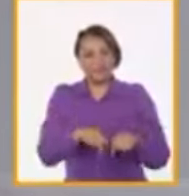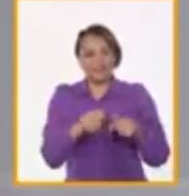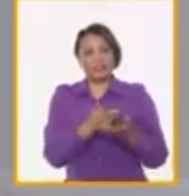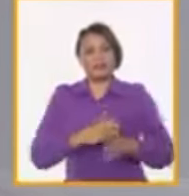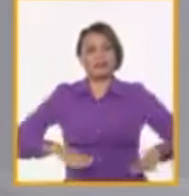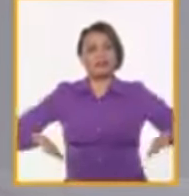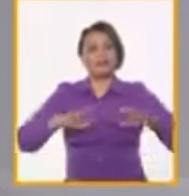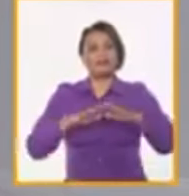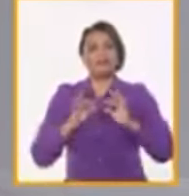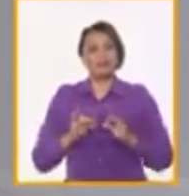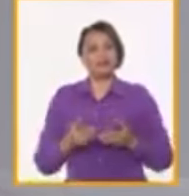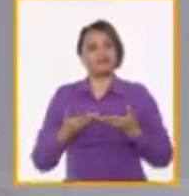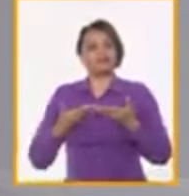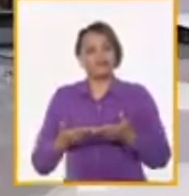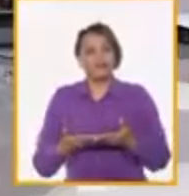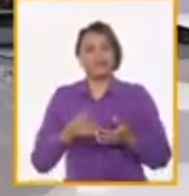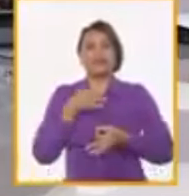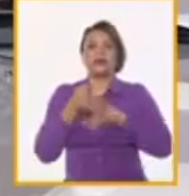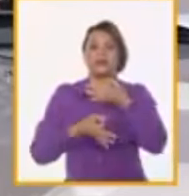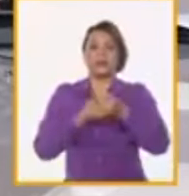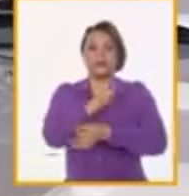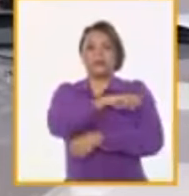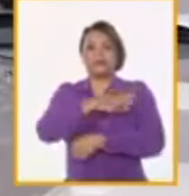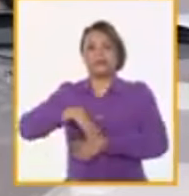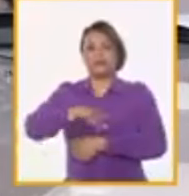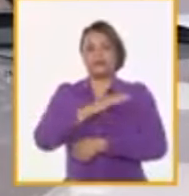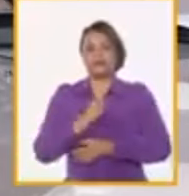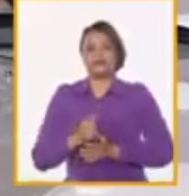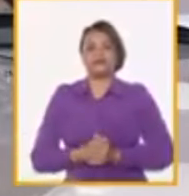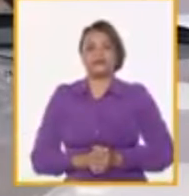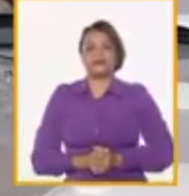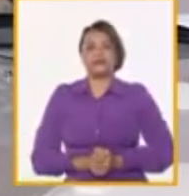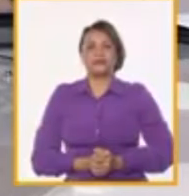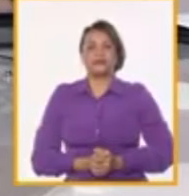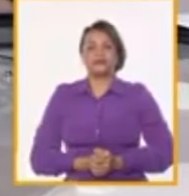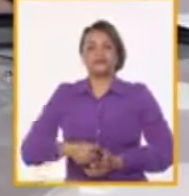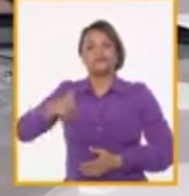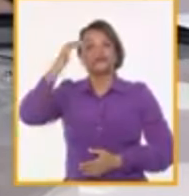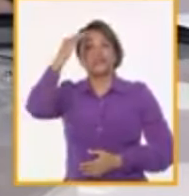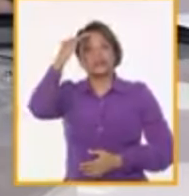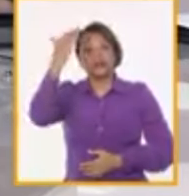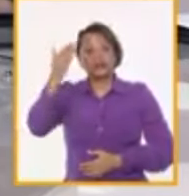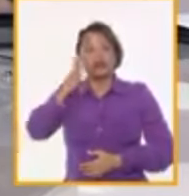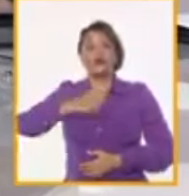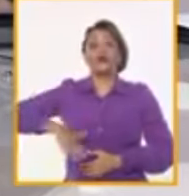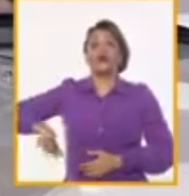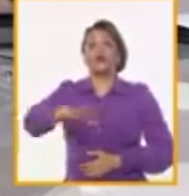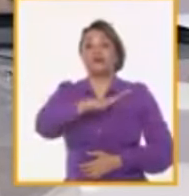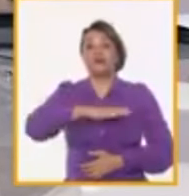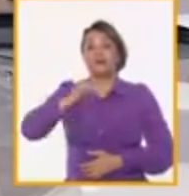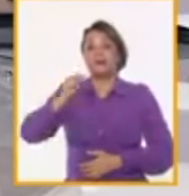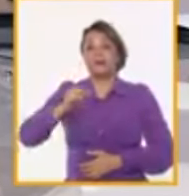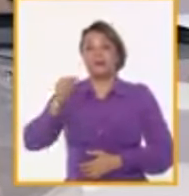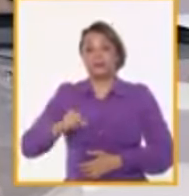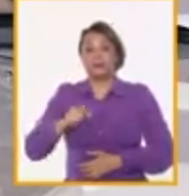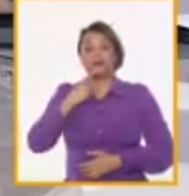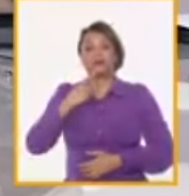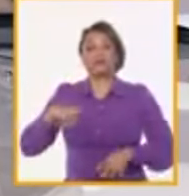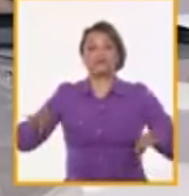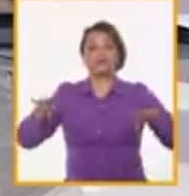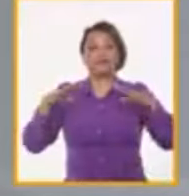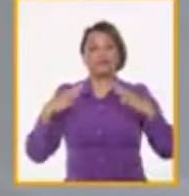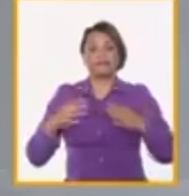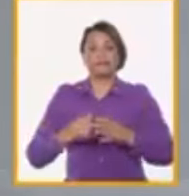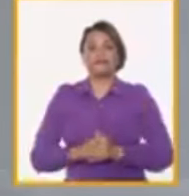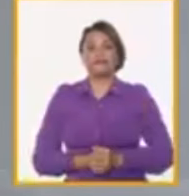dispuesto, por supuesto, a hablar con nuestro pueblo sobre estos temas. Randy, un saludo para todos los televidentes y radioyentes